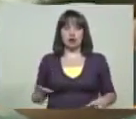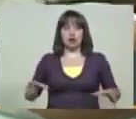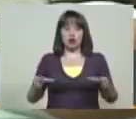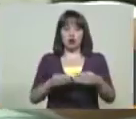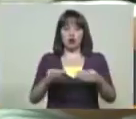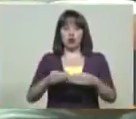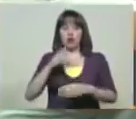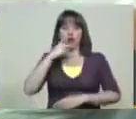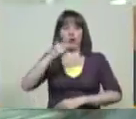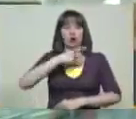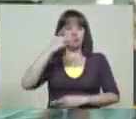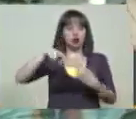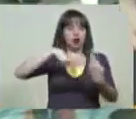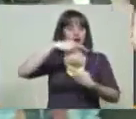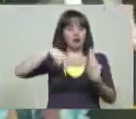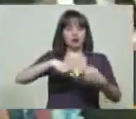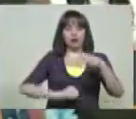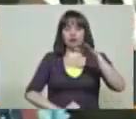venezolana